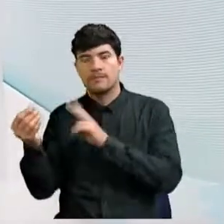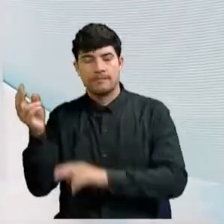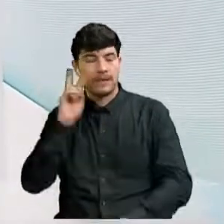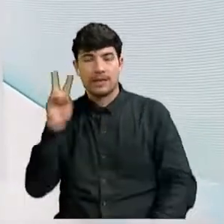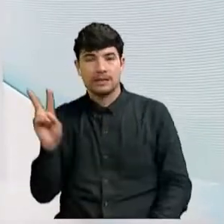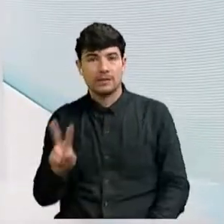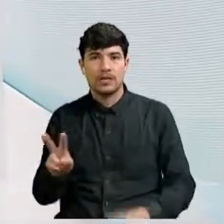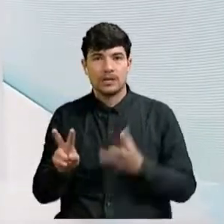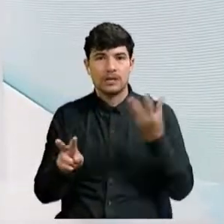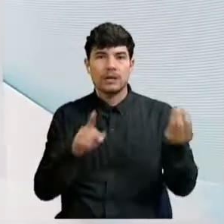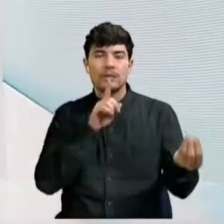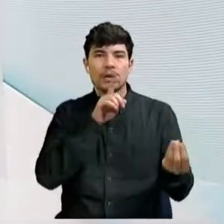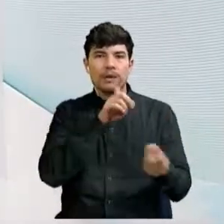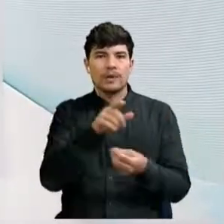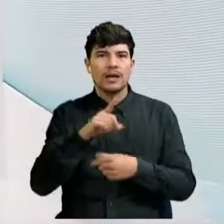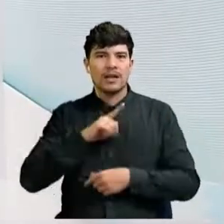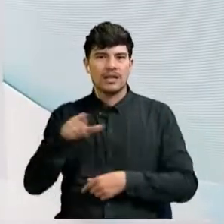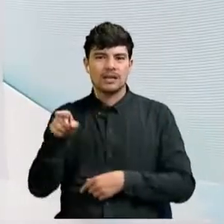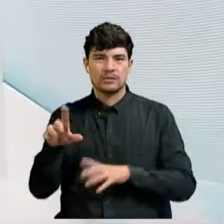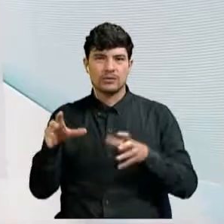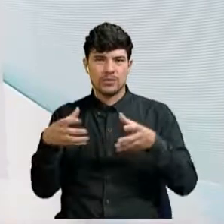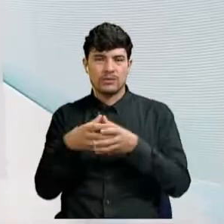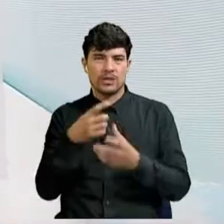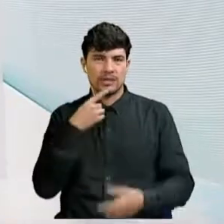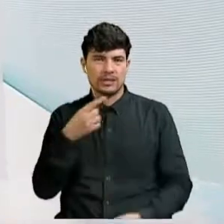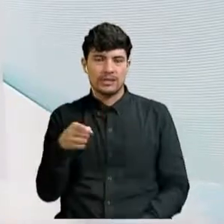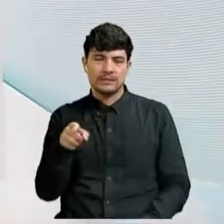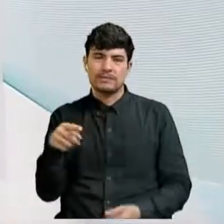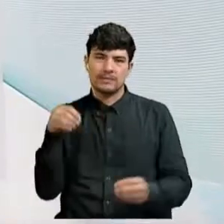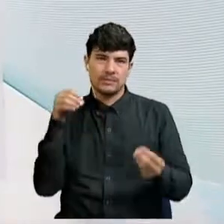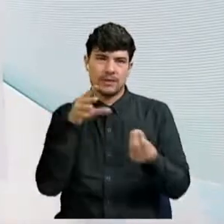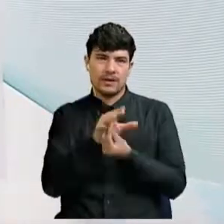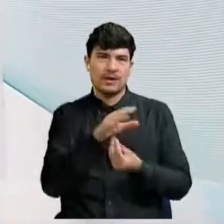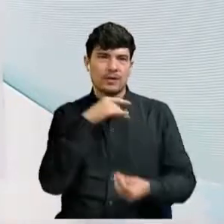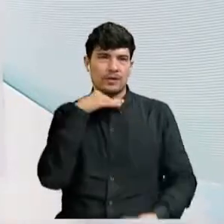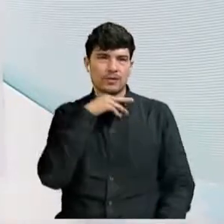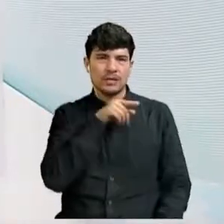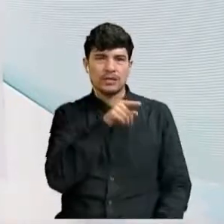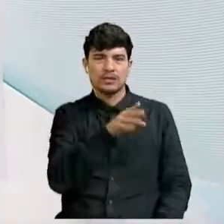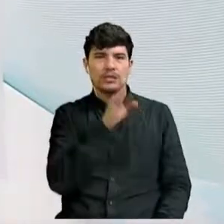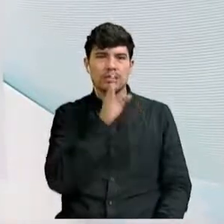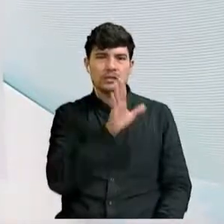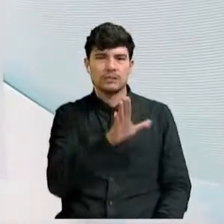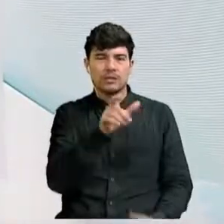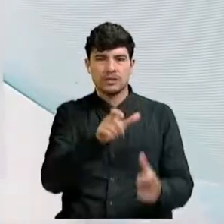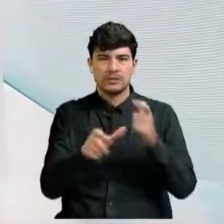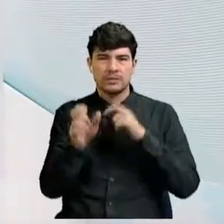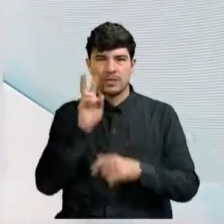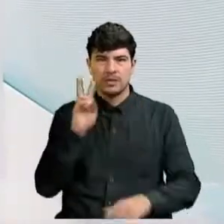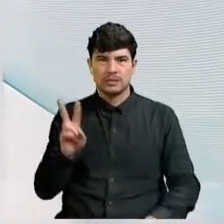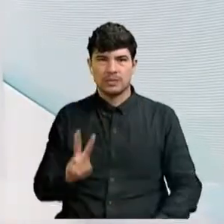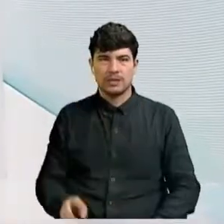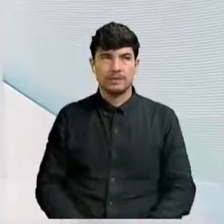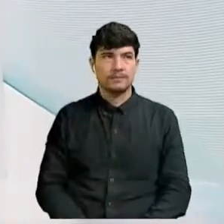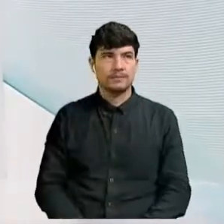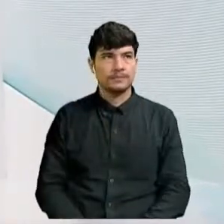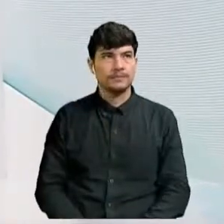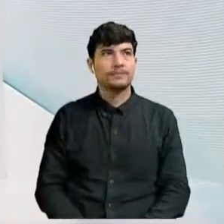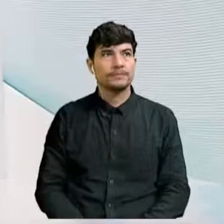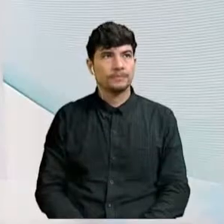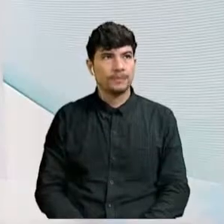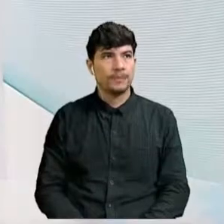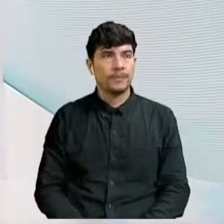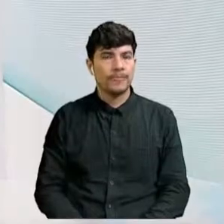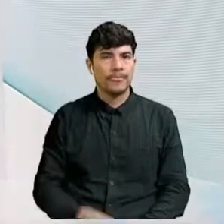capital santandereana líderes del gremio informal denuncian maltrato verbal por parte de los extranjeros carlos cárdenas nos tiene toda la